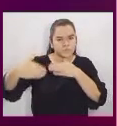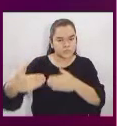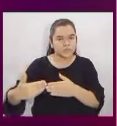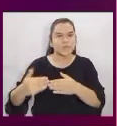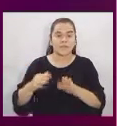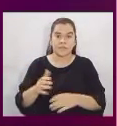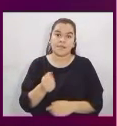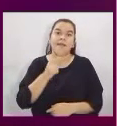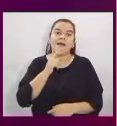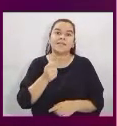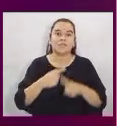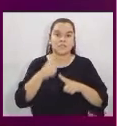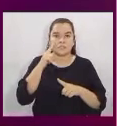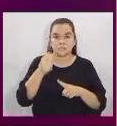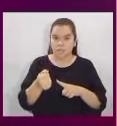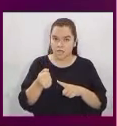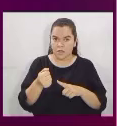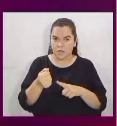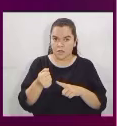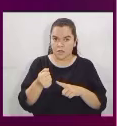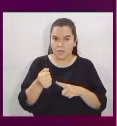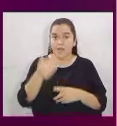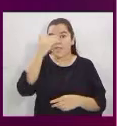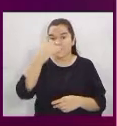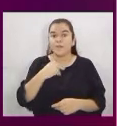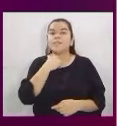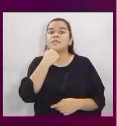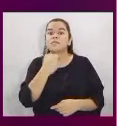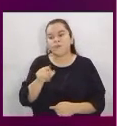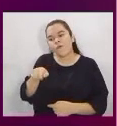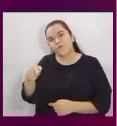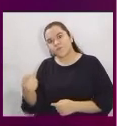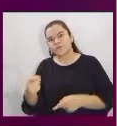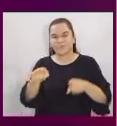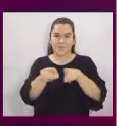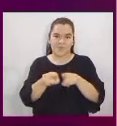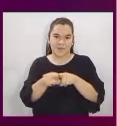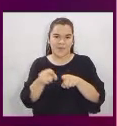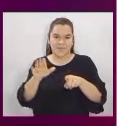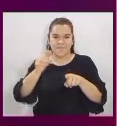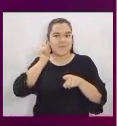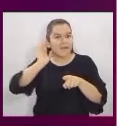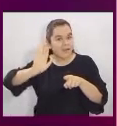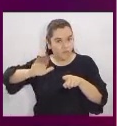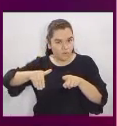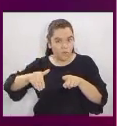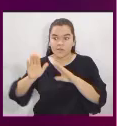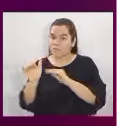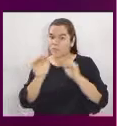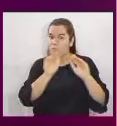avanzó diciendo, es una ataxia. Y cuando apareció el segundo hermano con las